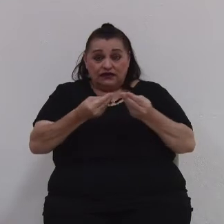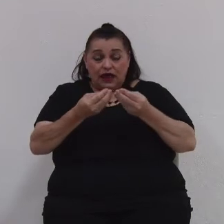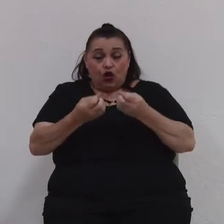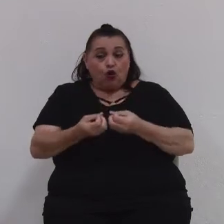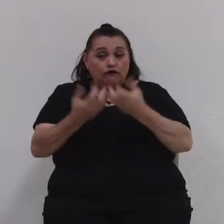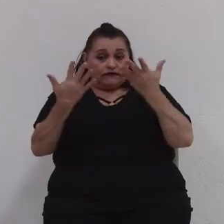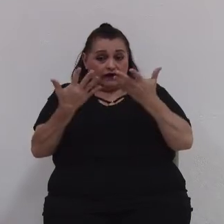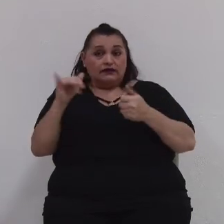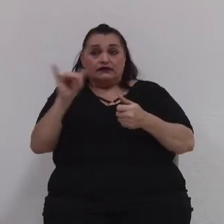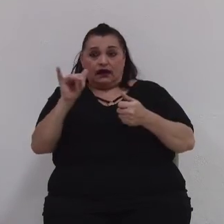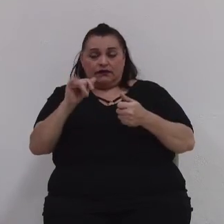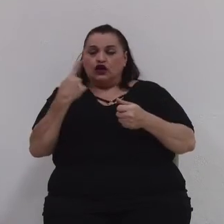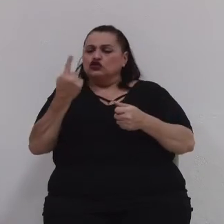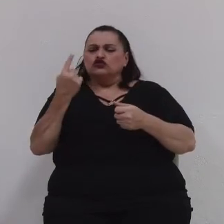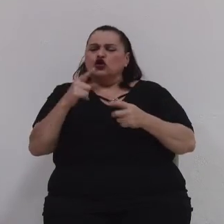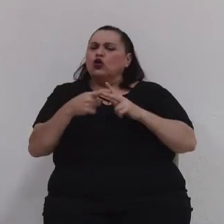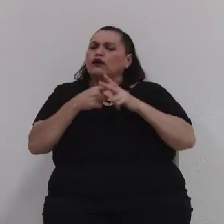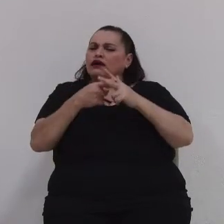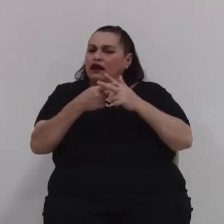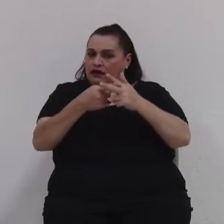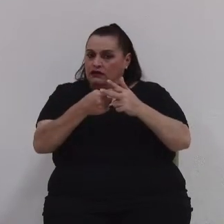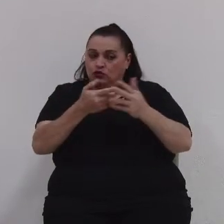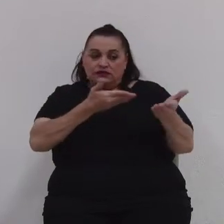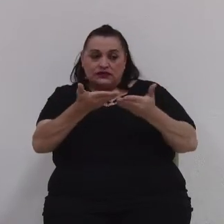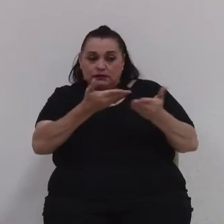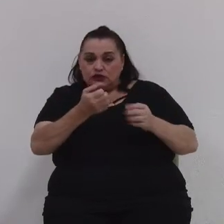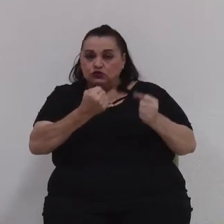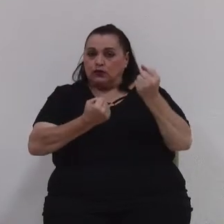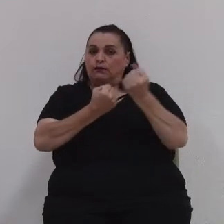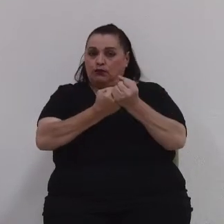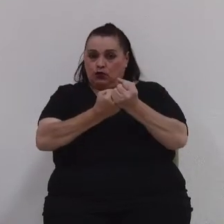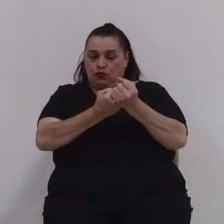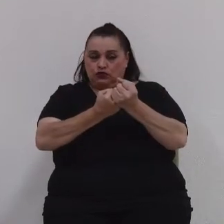oferta también que no sea solo crédito, sino también de servicios de apoyo,